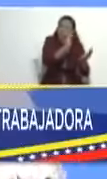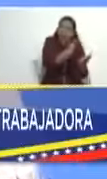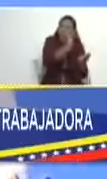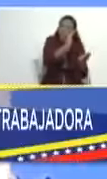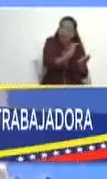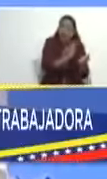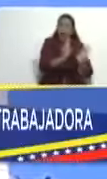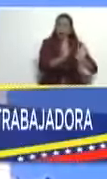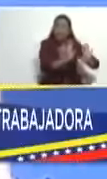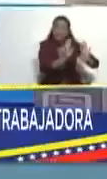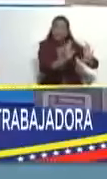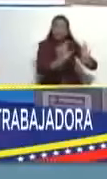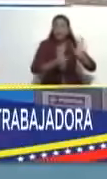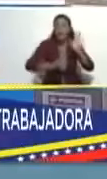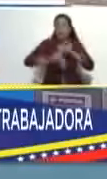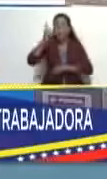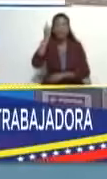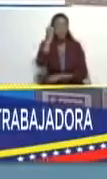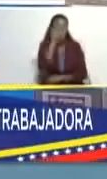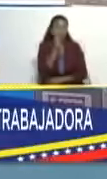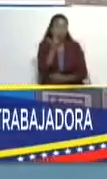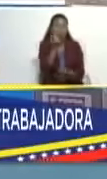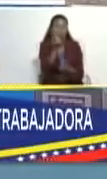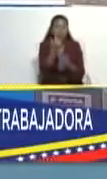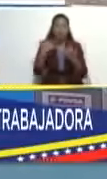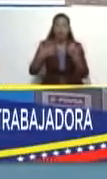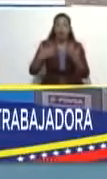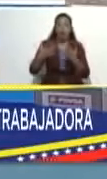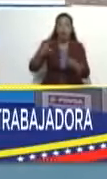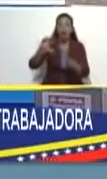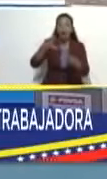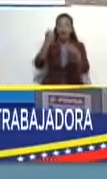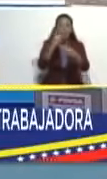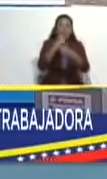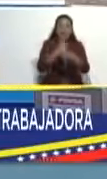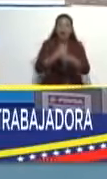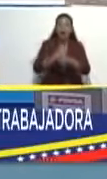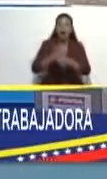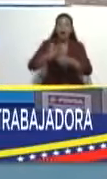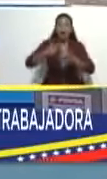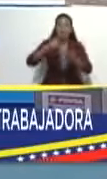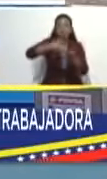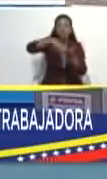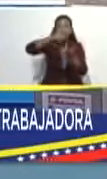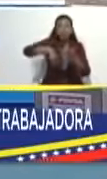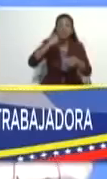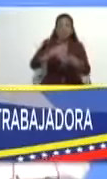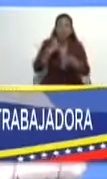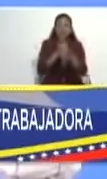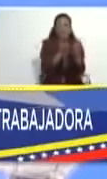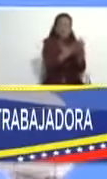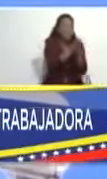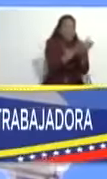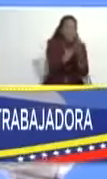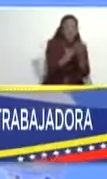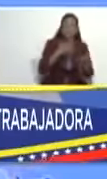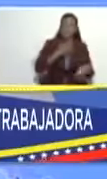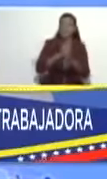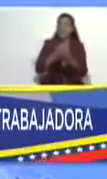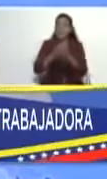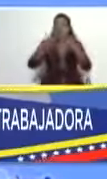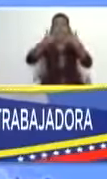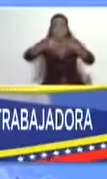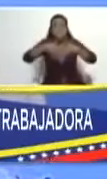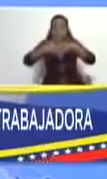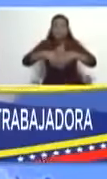Elementos claves: crecer la economía, oferta de empleo, emprendimiento, estabilidad del